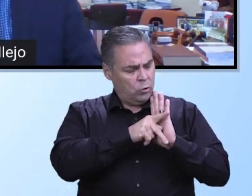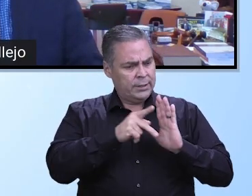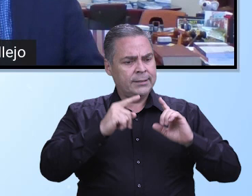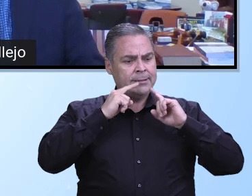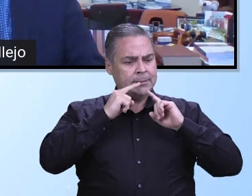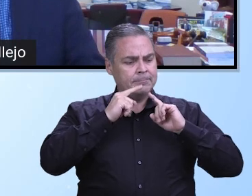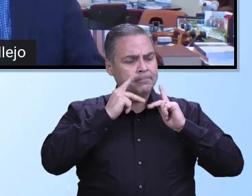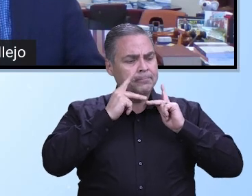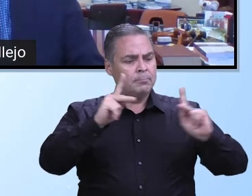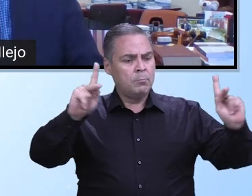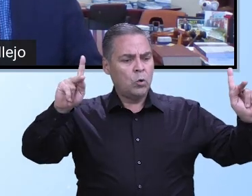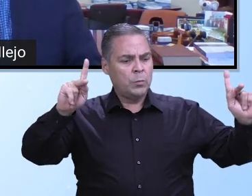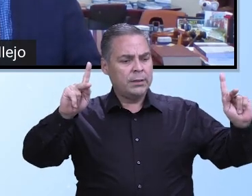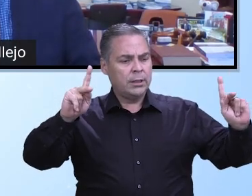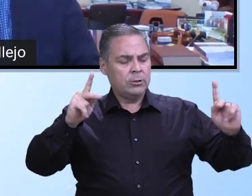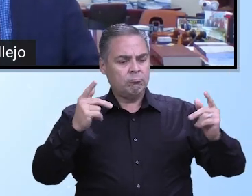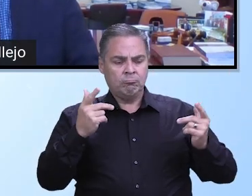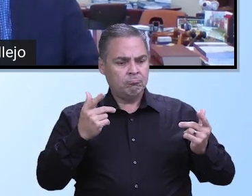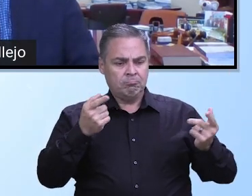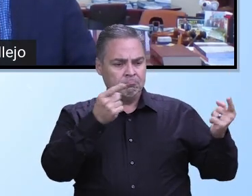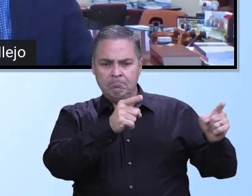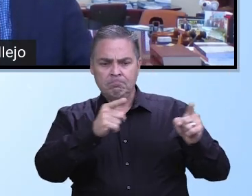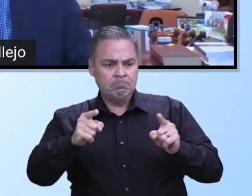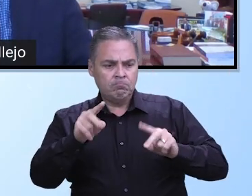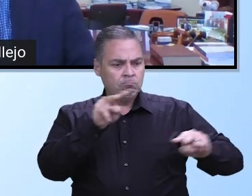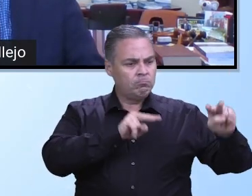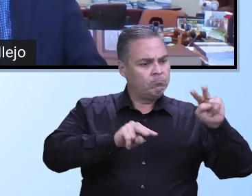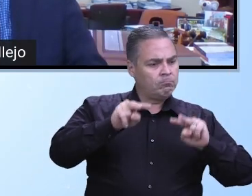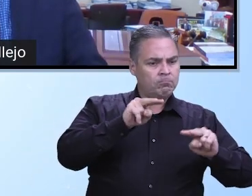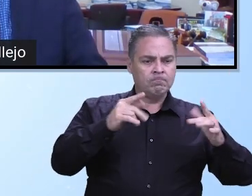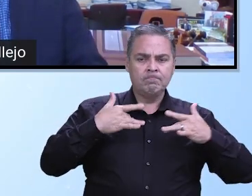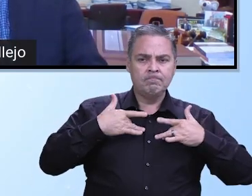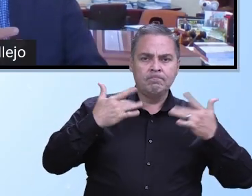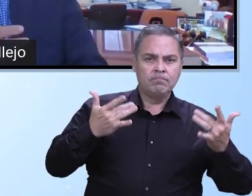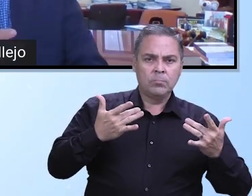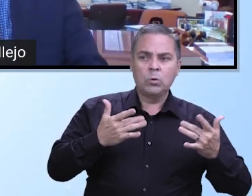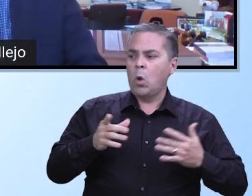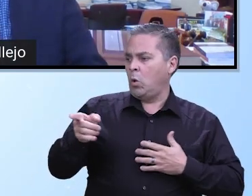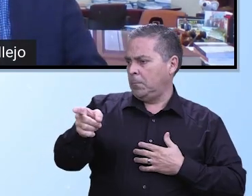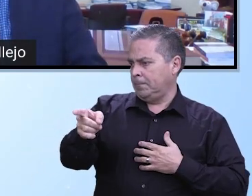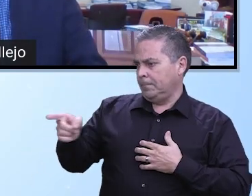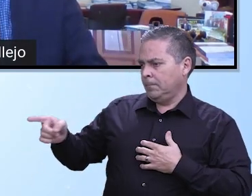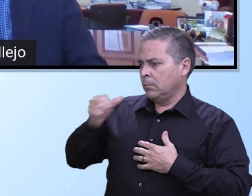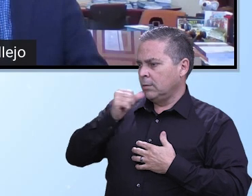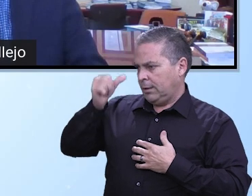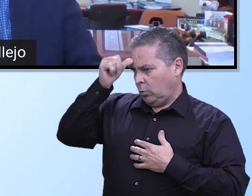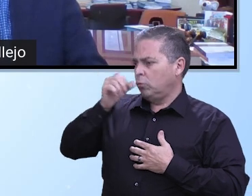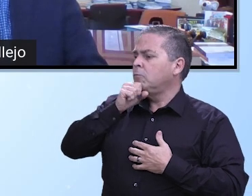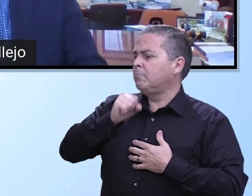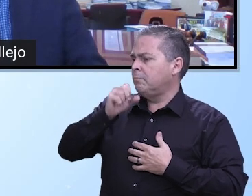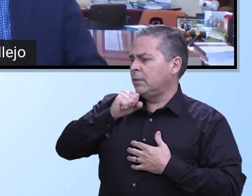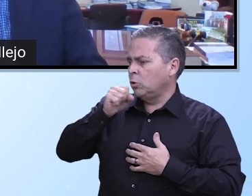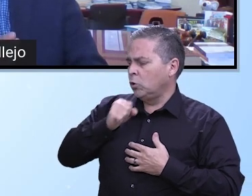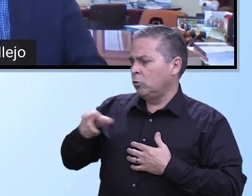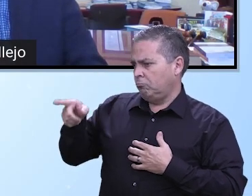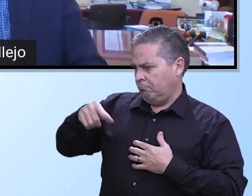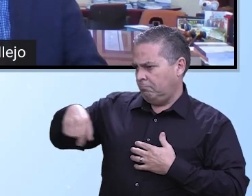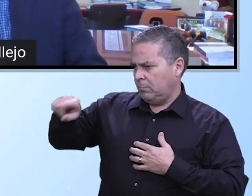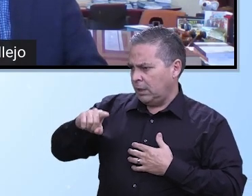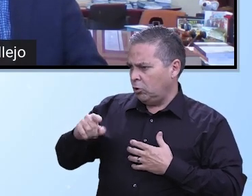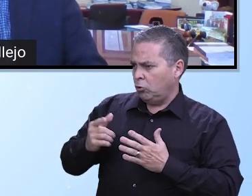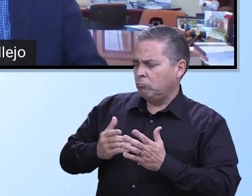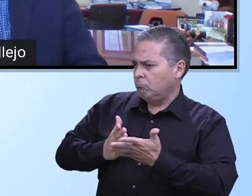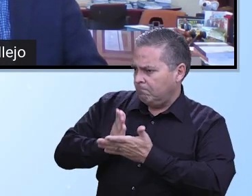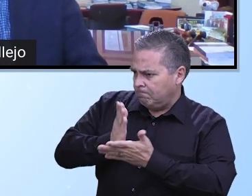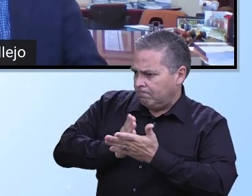número 2, el título también lo adelanta, cuáles son esos derechos que van a tener los adultos mayores. Y desde lo más básico, ¿verdad? De la población de adultos mayores, que es una